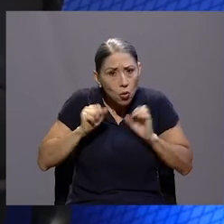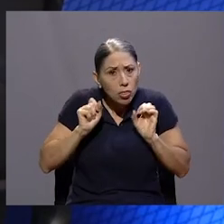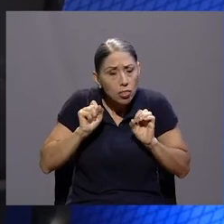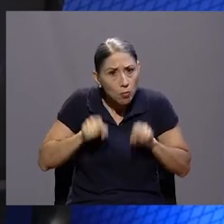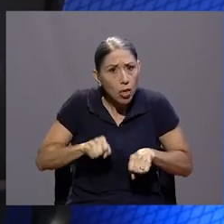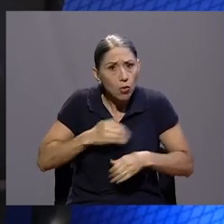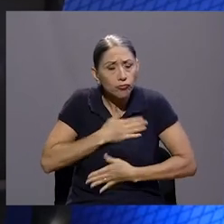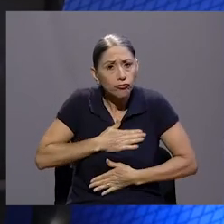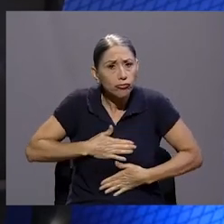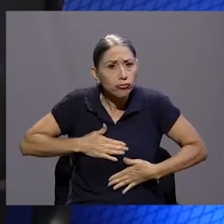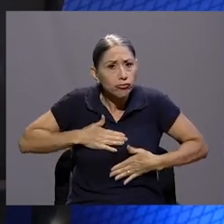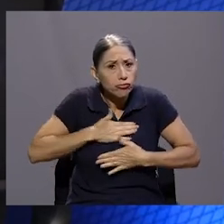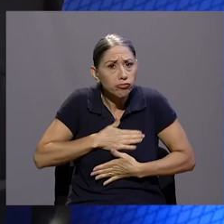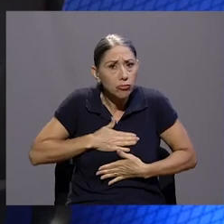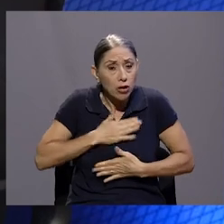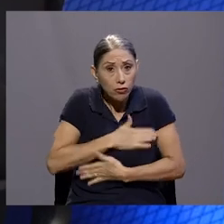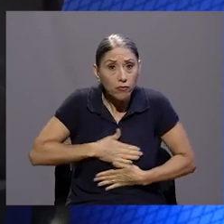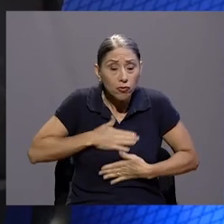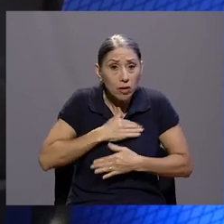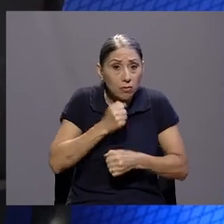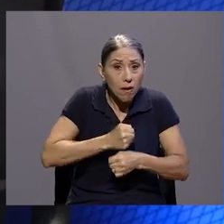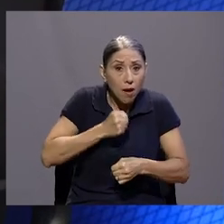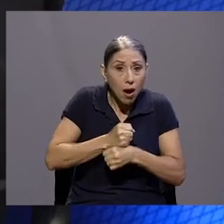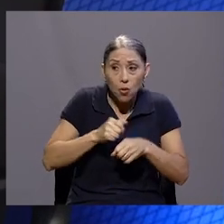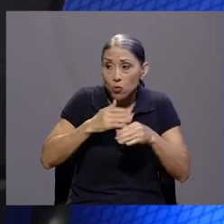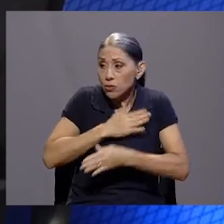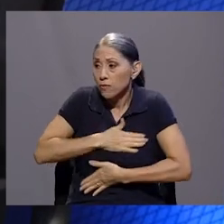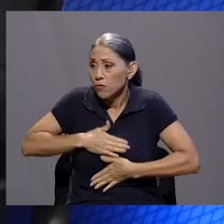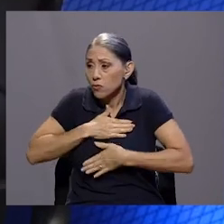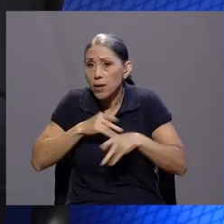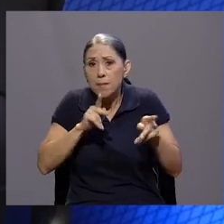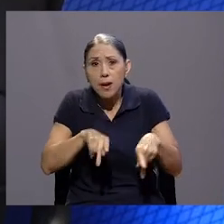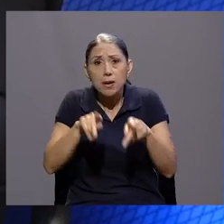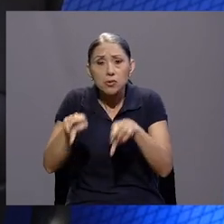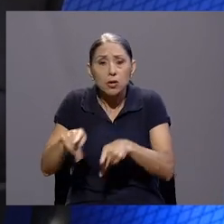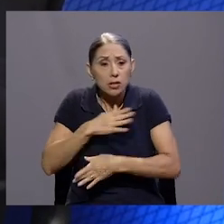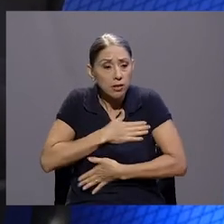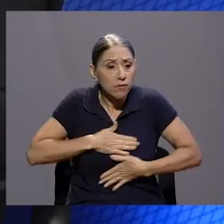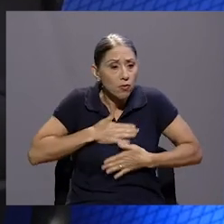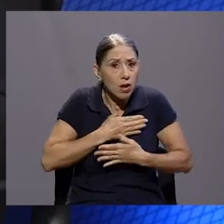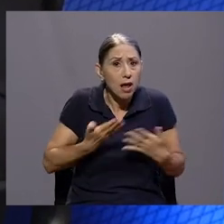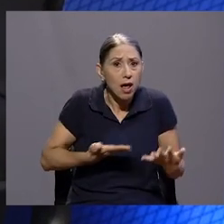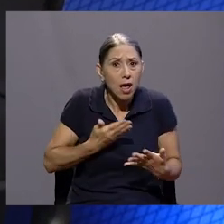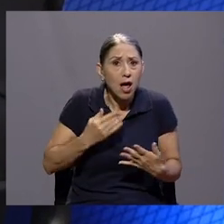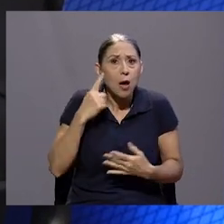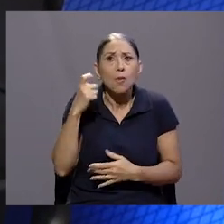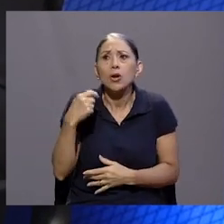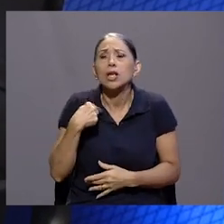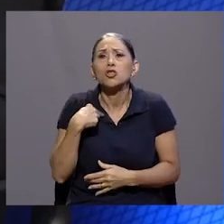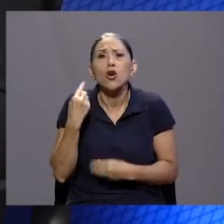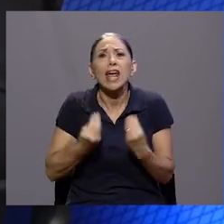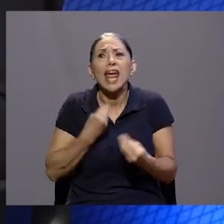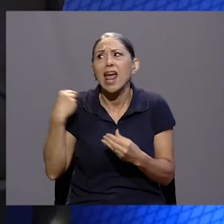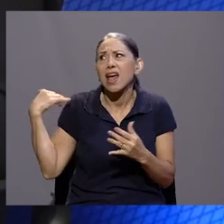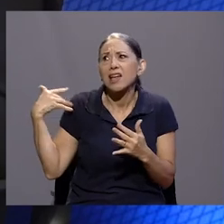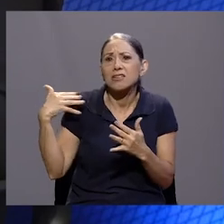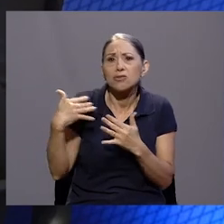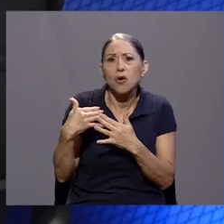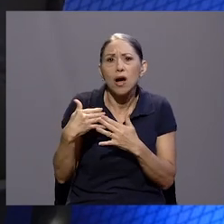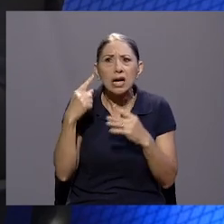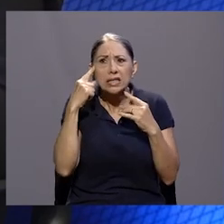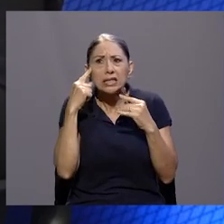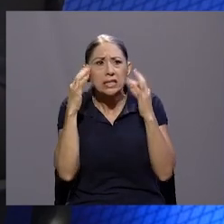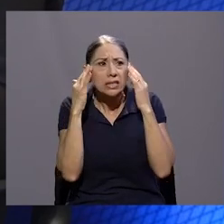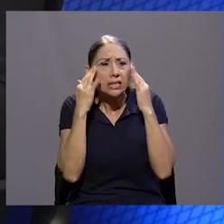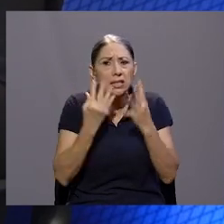disfrute de mi trabajo disfrute de lo que me rodeaba porque viven en una angustia futuro entonces éste situación de pandemia no se está acondicionando pero